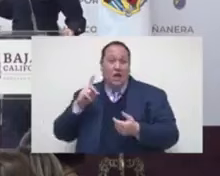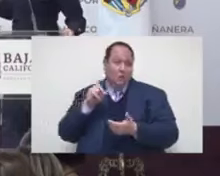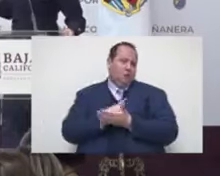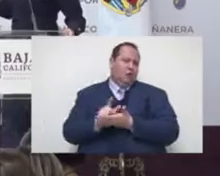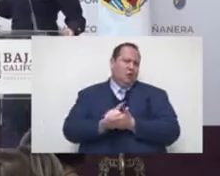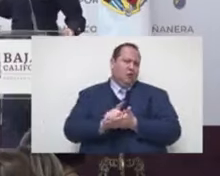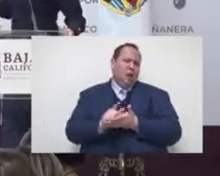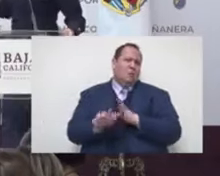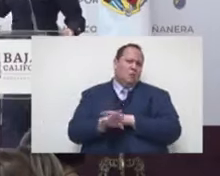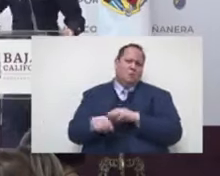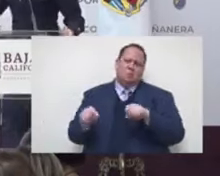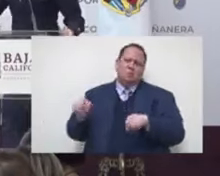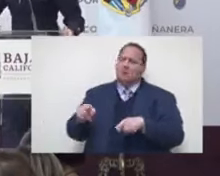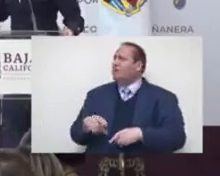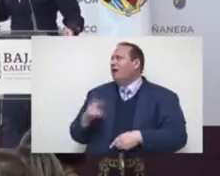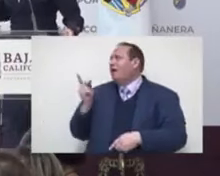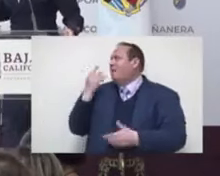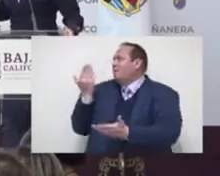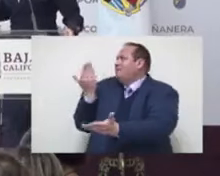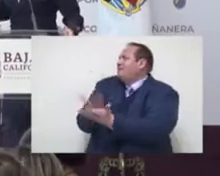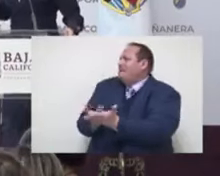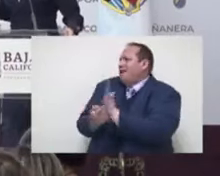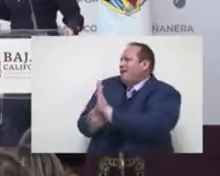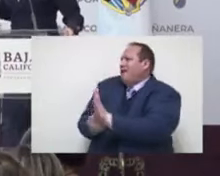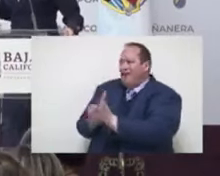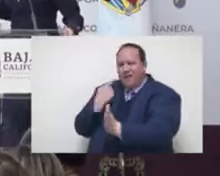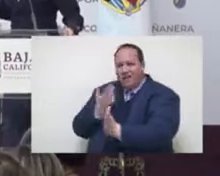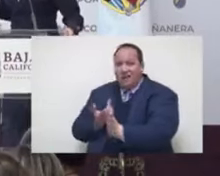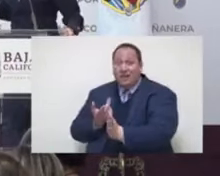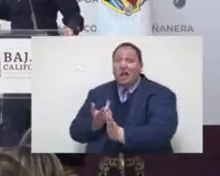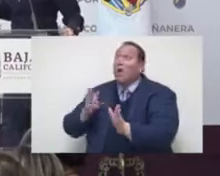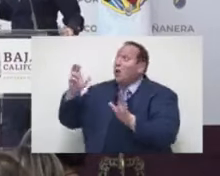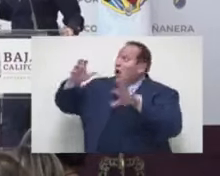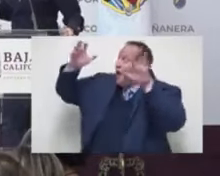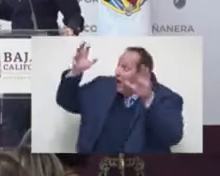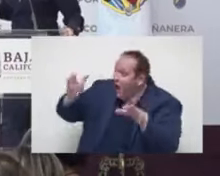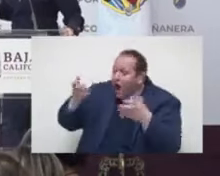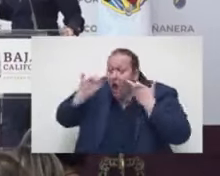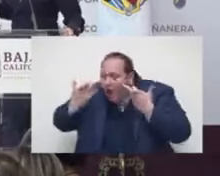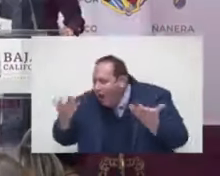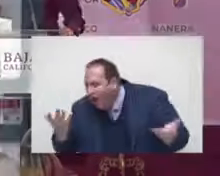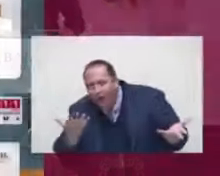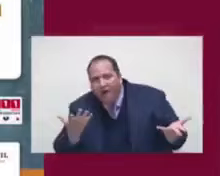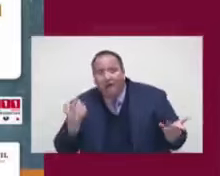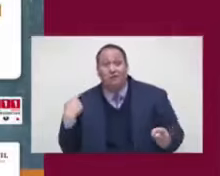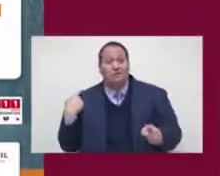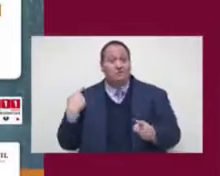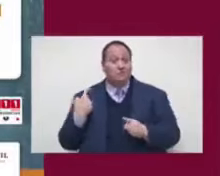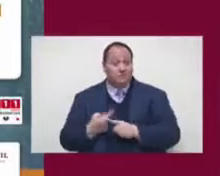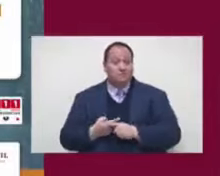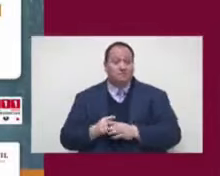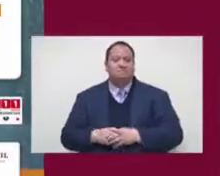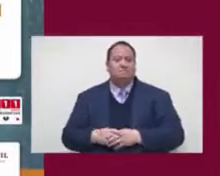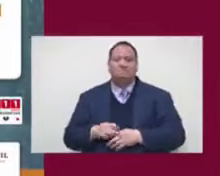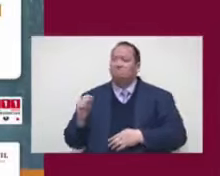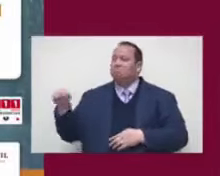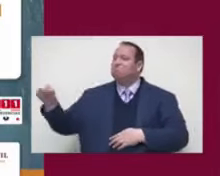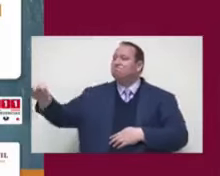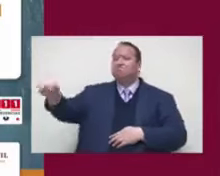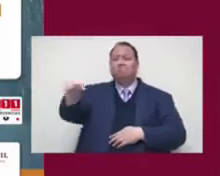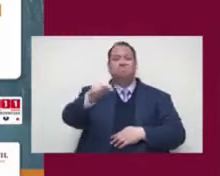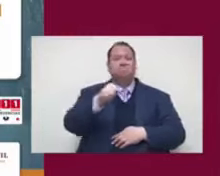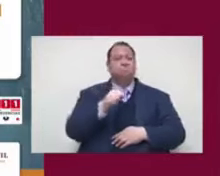si se junta mucha basura. Entonces, es la prueba de fuego. Cuando les cae las lluvias, al tema de las obras. Y hasta ahorita, en ninguna de las que